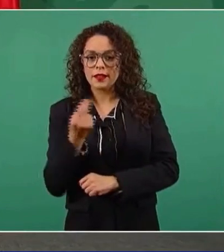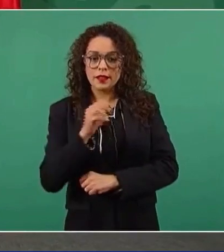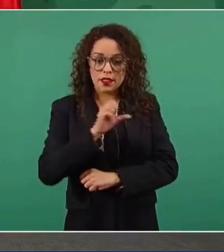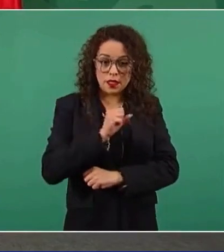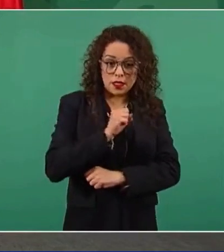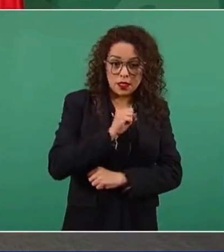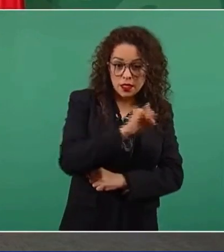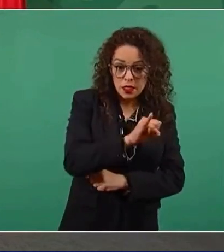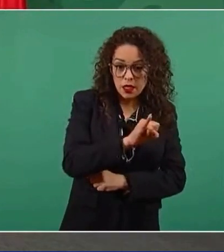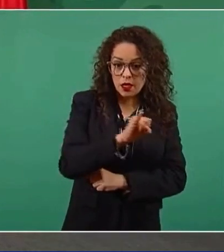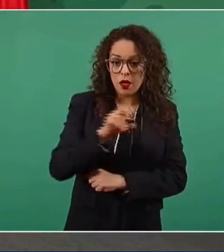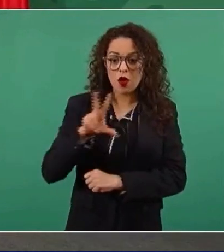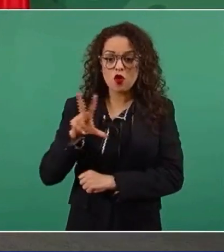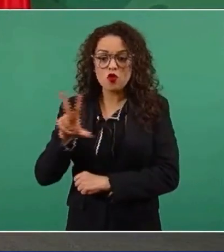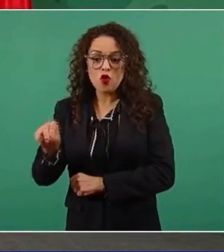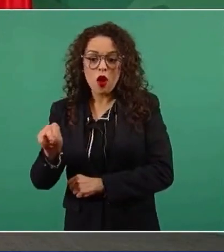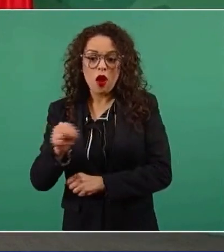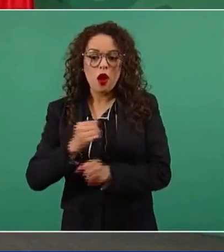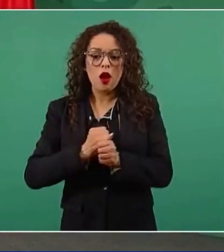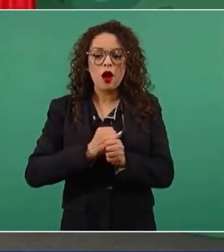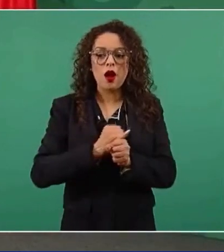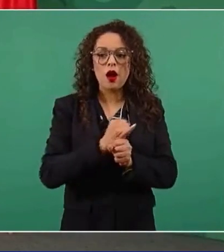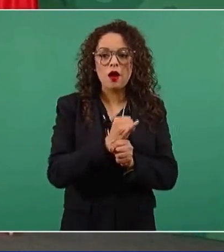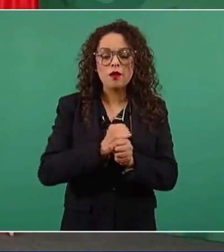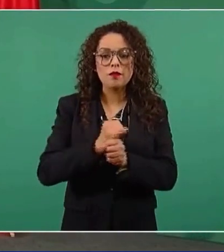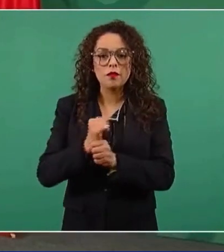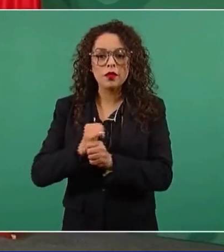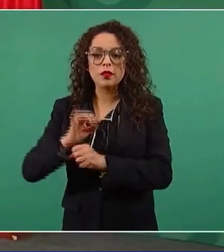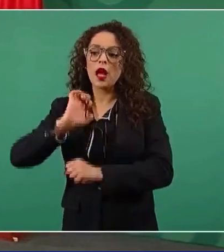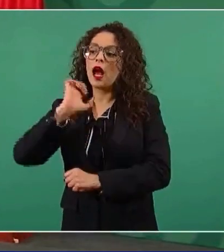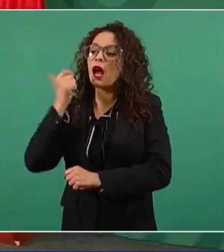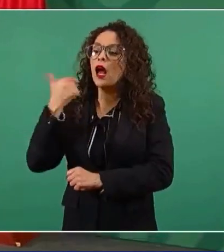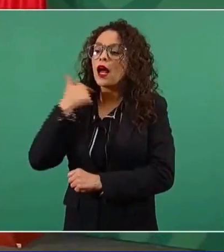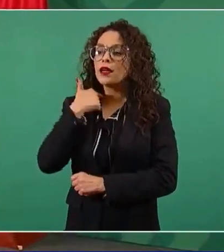a los expresidentes